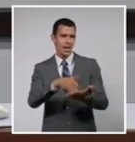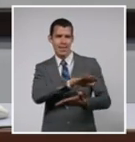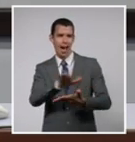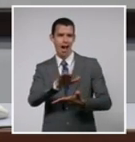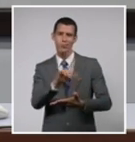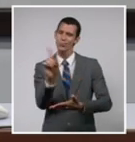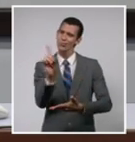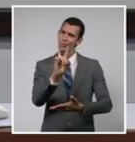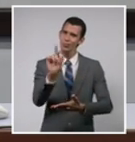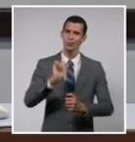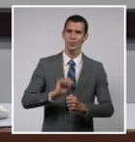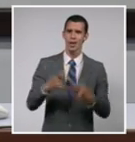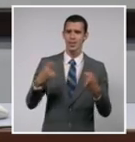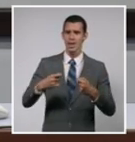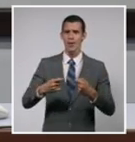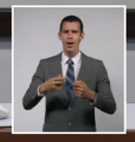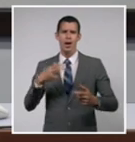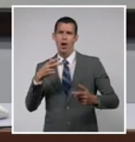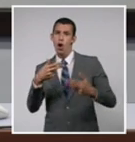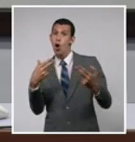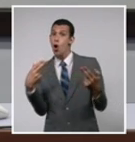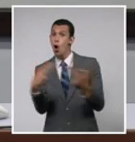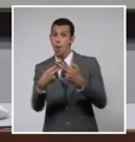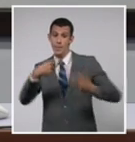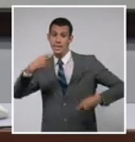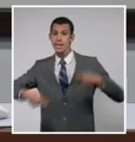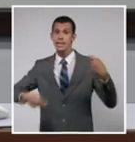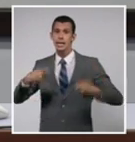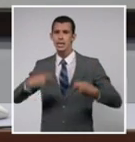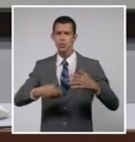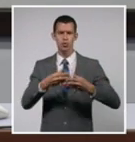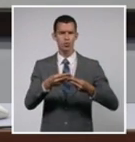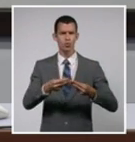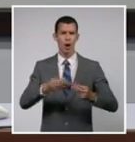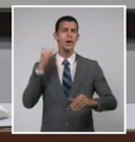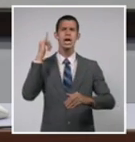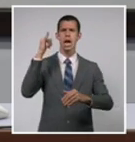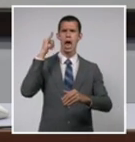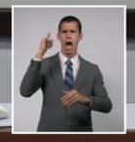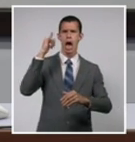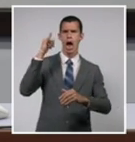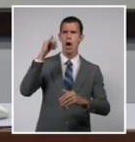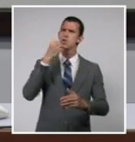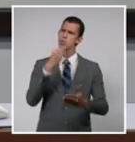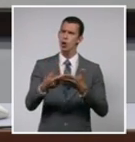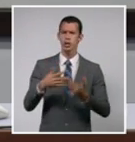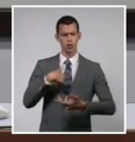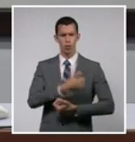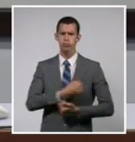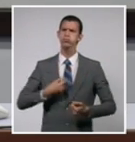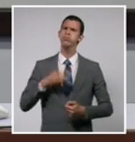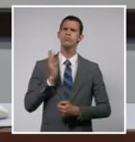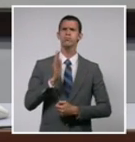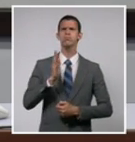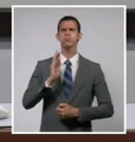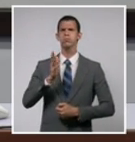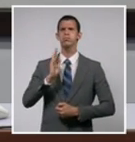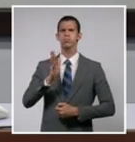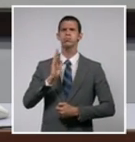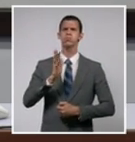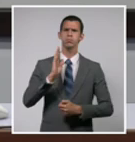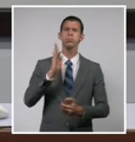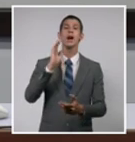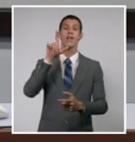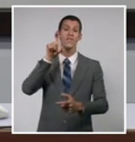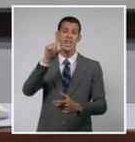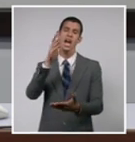vencer el recorrido de la carrera, porque todo no se da de manera fácil ni de manera rápida como resultado. Pero